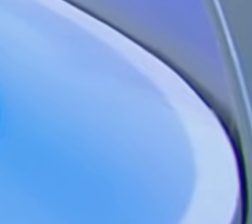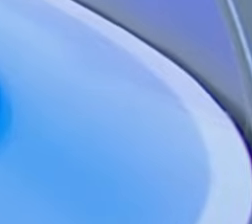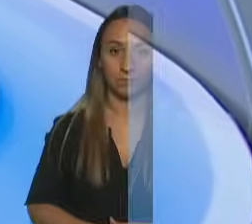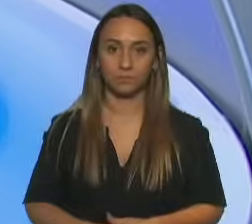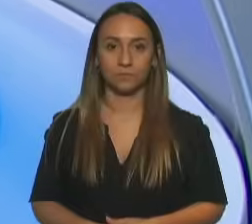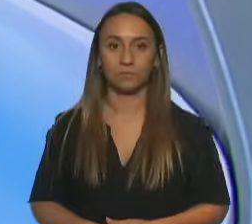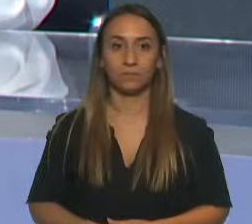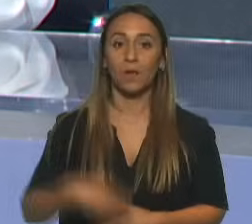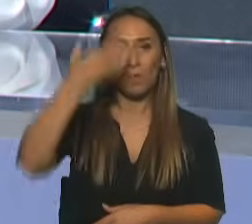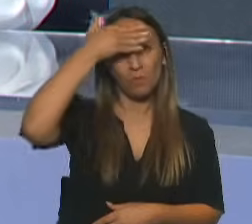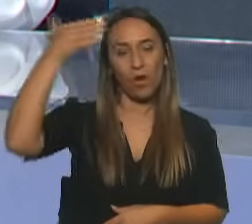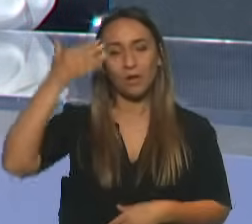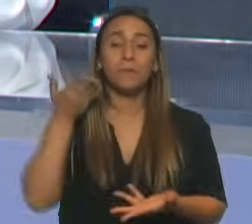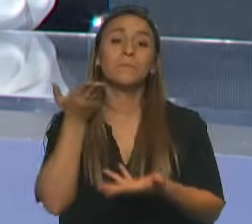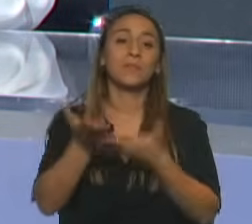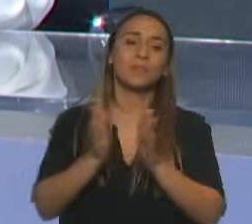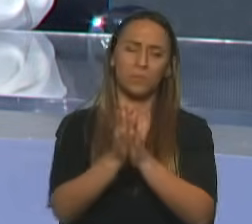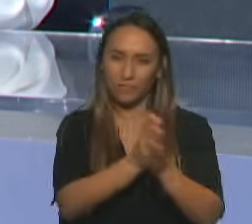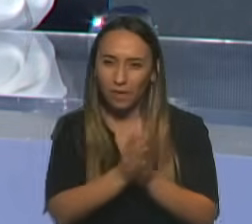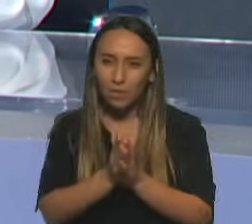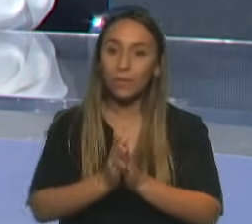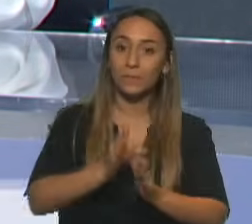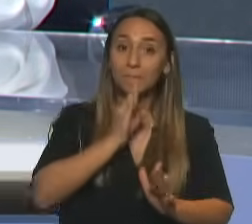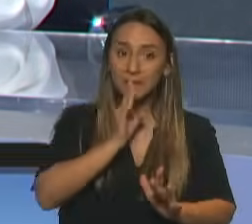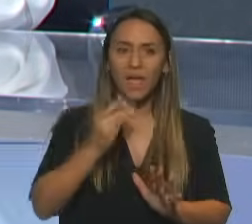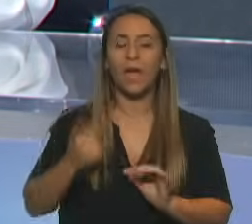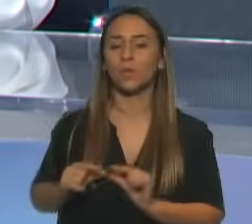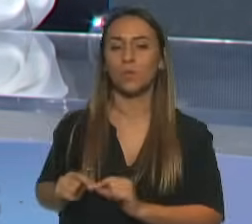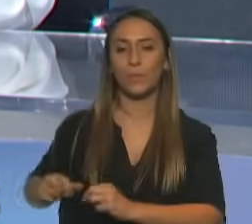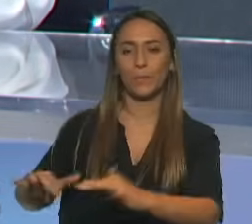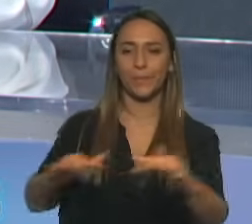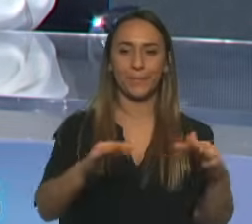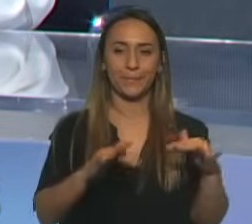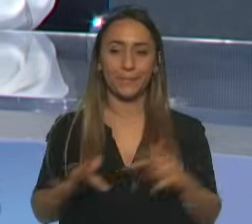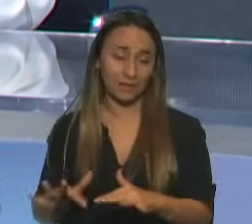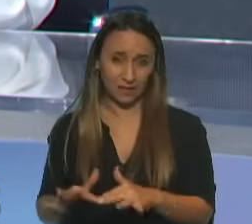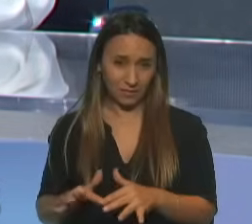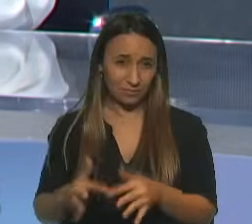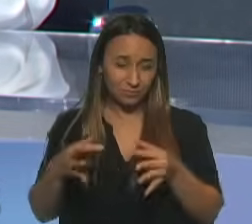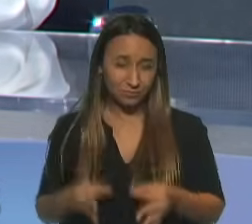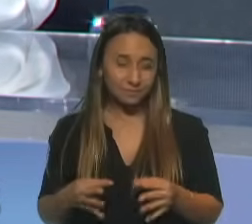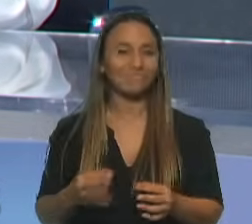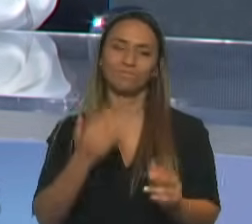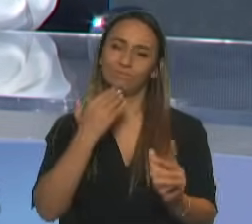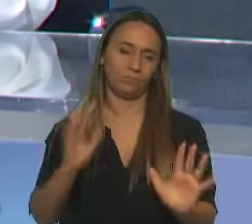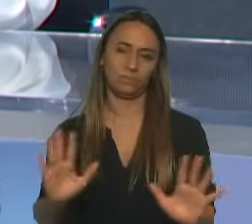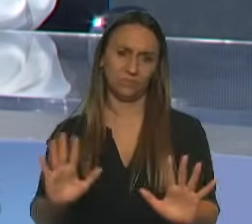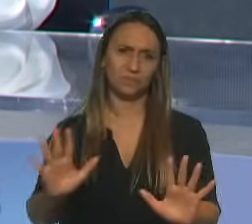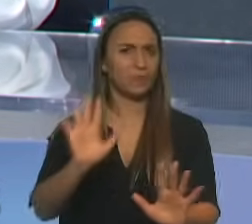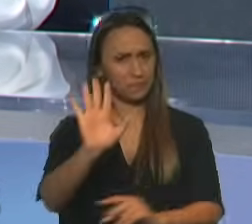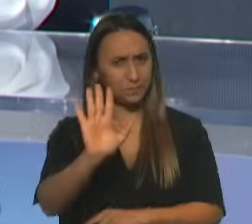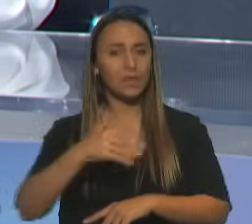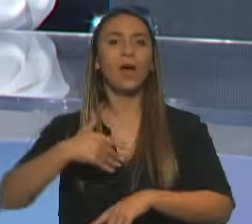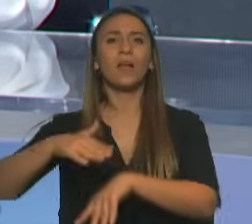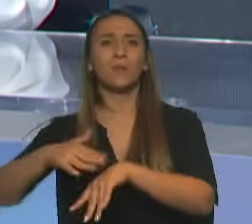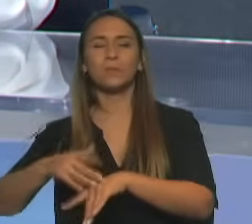paciencia, no dejarse guiar por lo decíamos hoy, ¿no? Los números que circulan, que no siempre son fidedignos, sino ser responsables y esperar